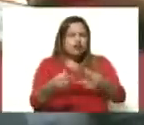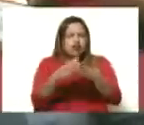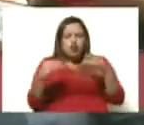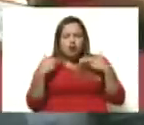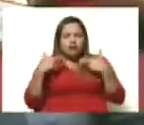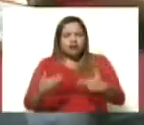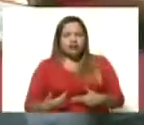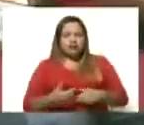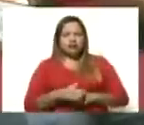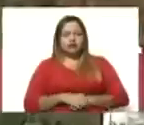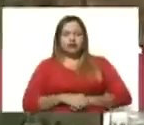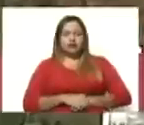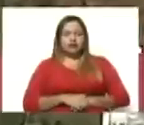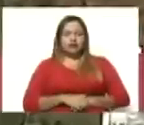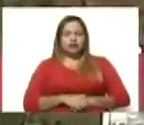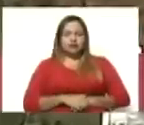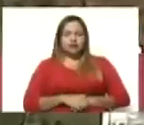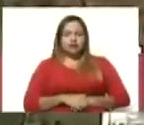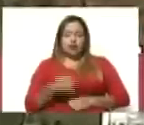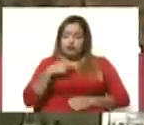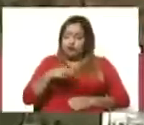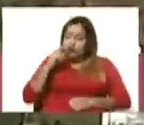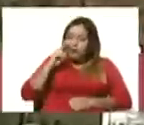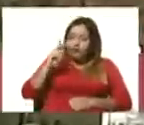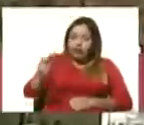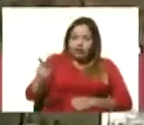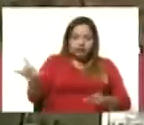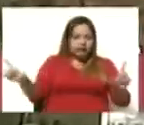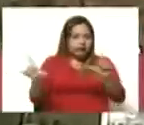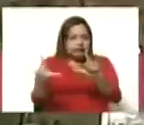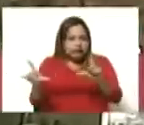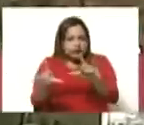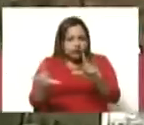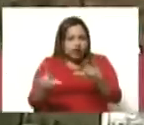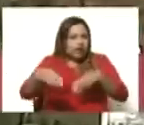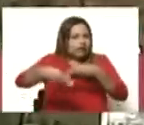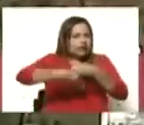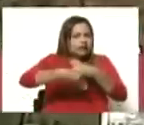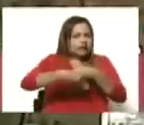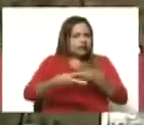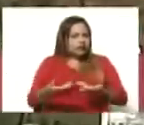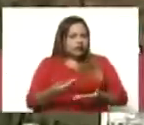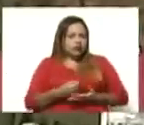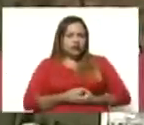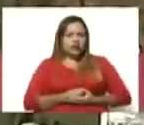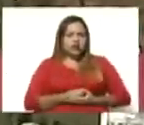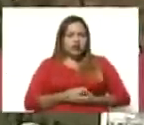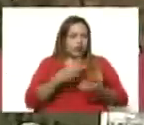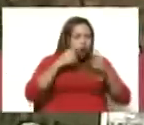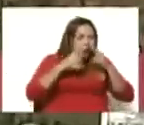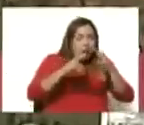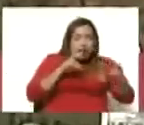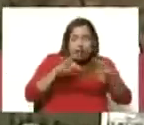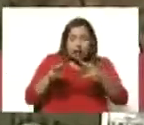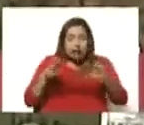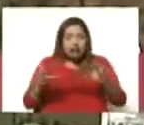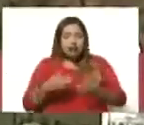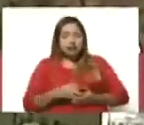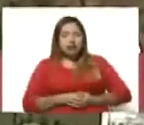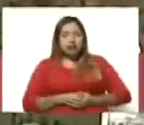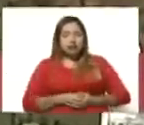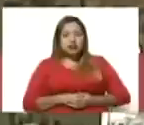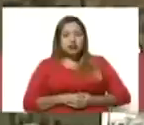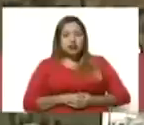humanidad. Uno lo ve en los reportajes, en la televisión, en las redes sociales. Uno ve los